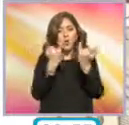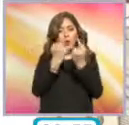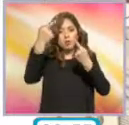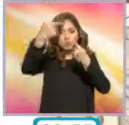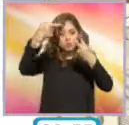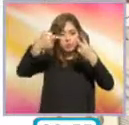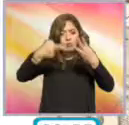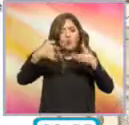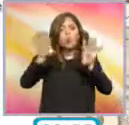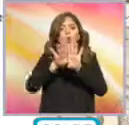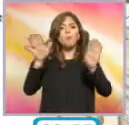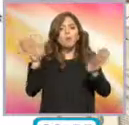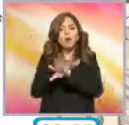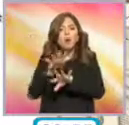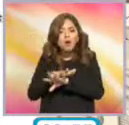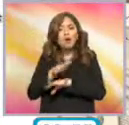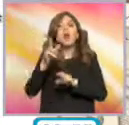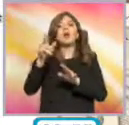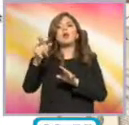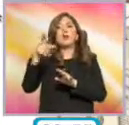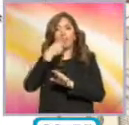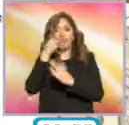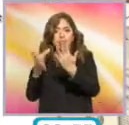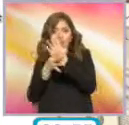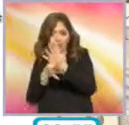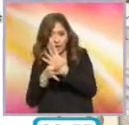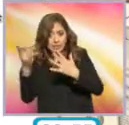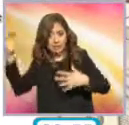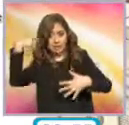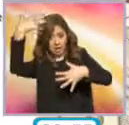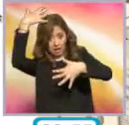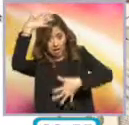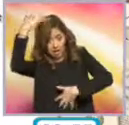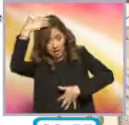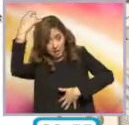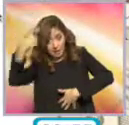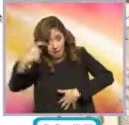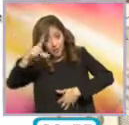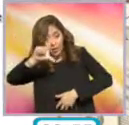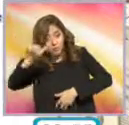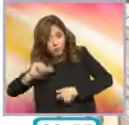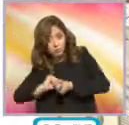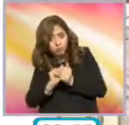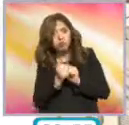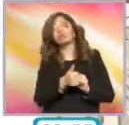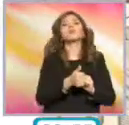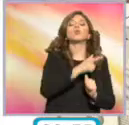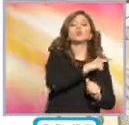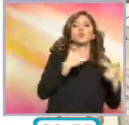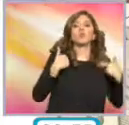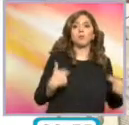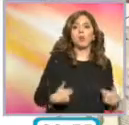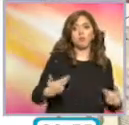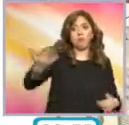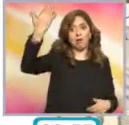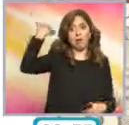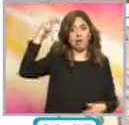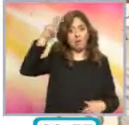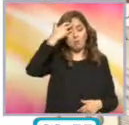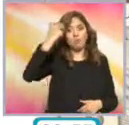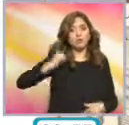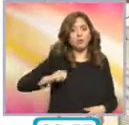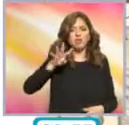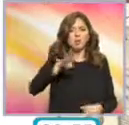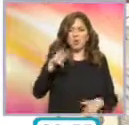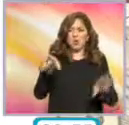esta situación de que el hombre venga del mono, ¿no? Bueno, que era un escándalo en el siglo XIX, básicamente. responsable. ¿no? Él fue el mágico responsable de todo